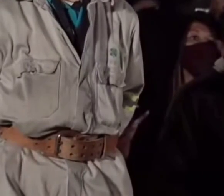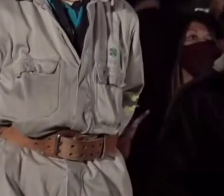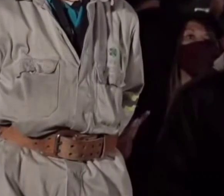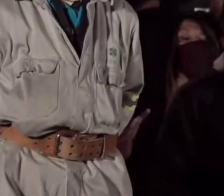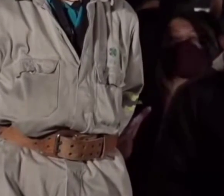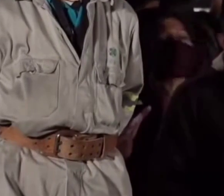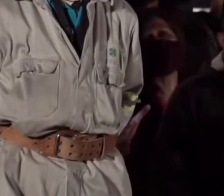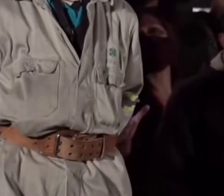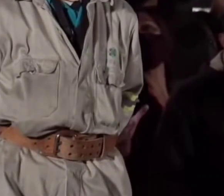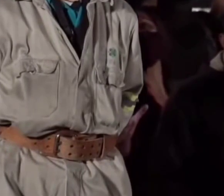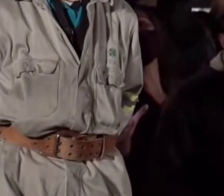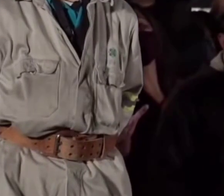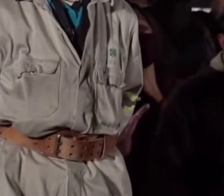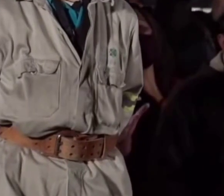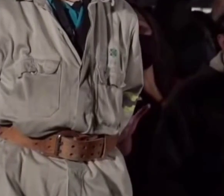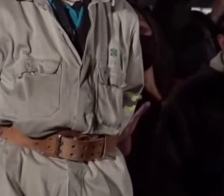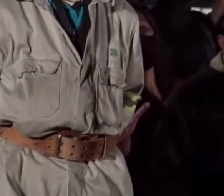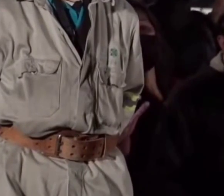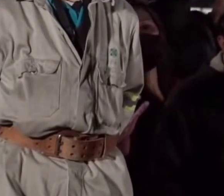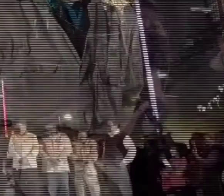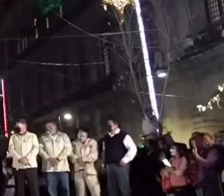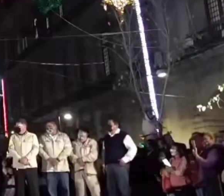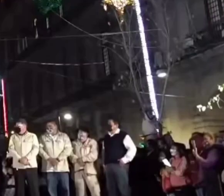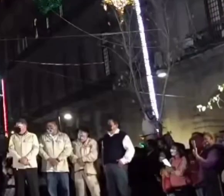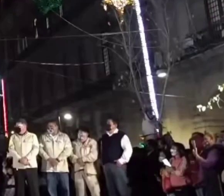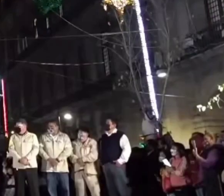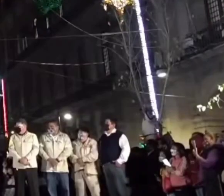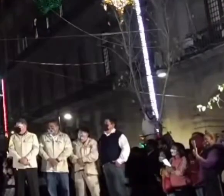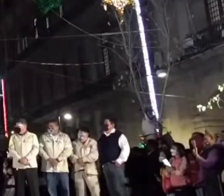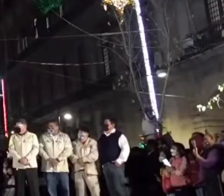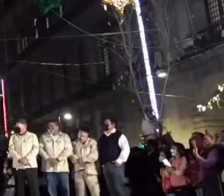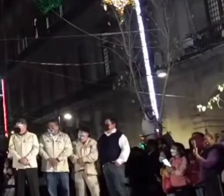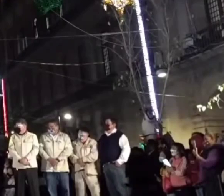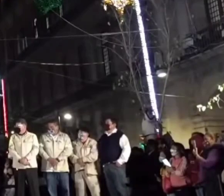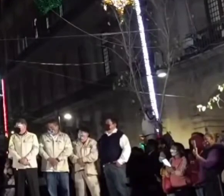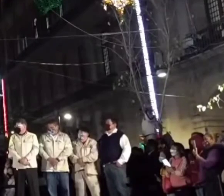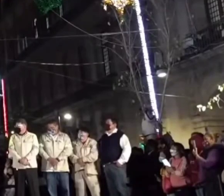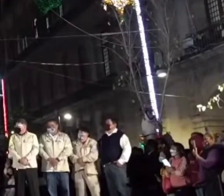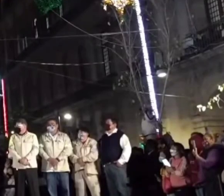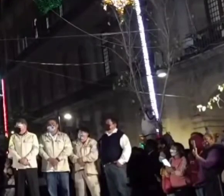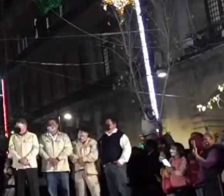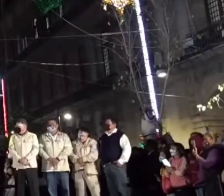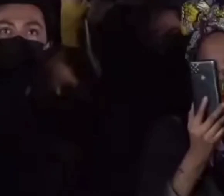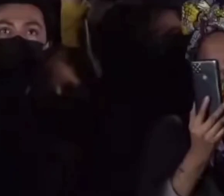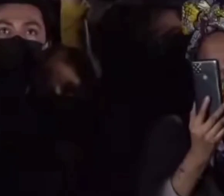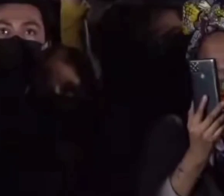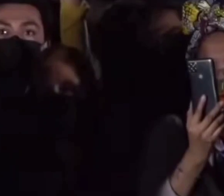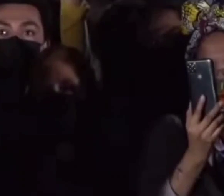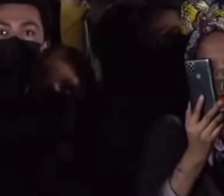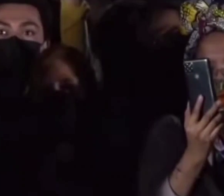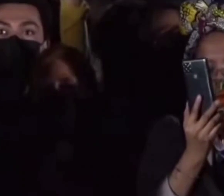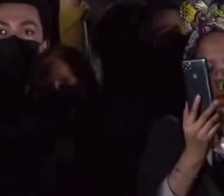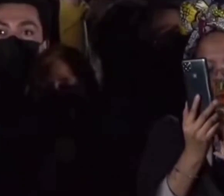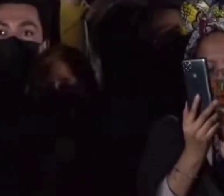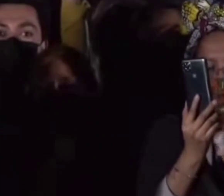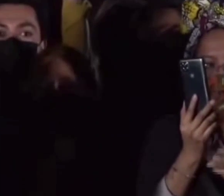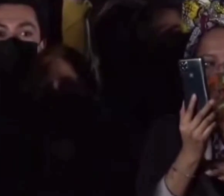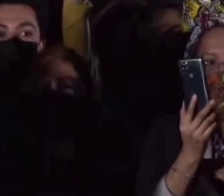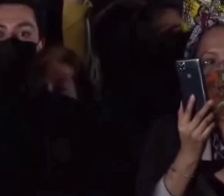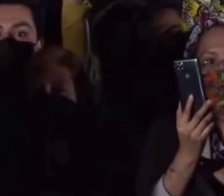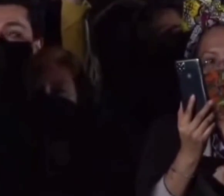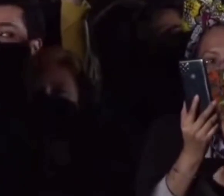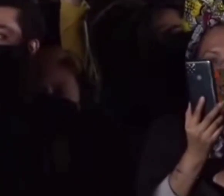muchos años ponen su esfuerzo, su empeño, ellos diseñan lo que se va a poner en cada